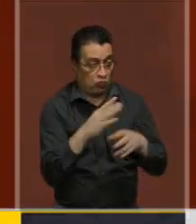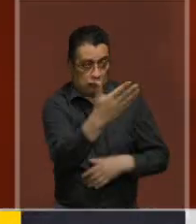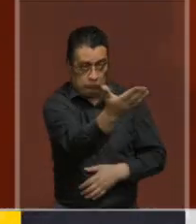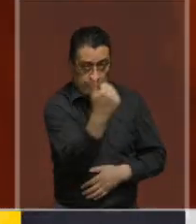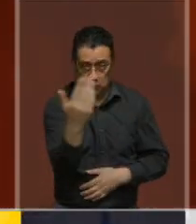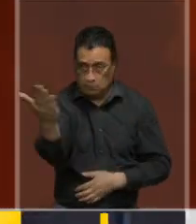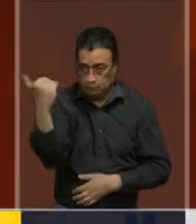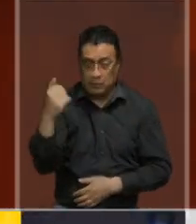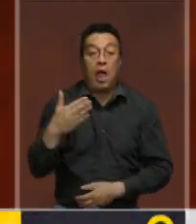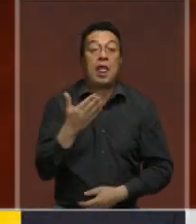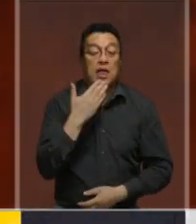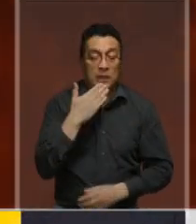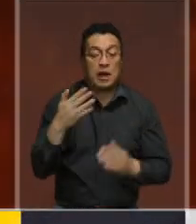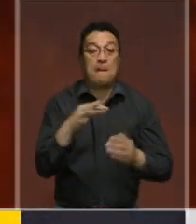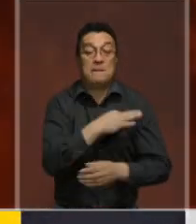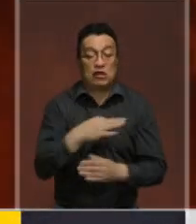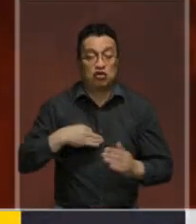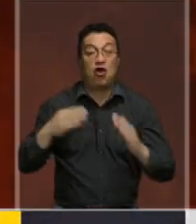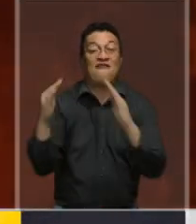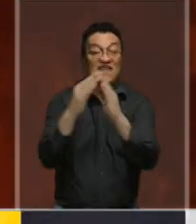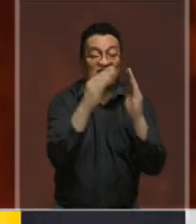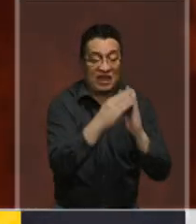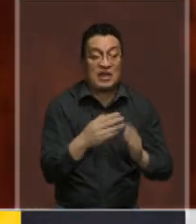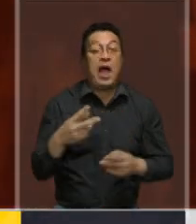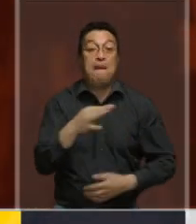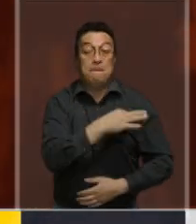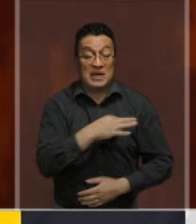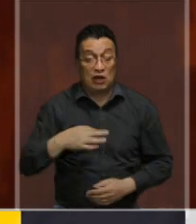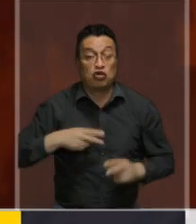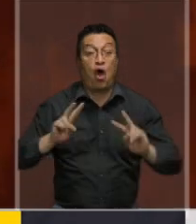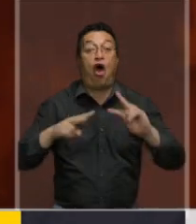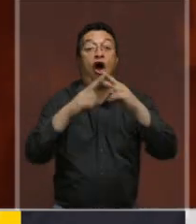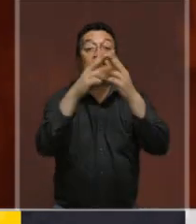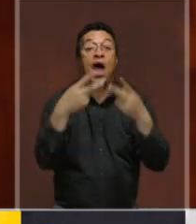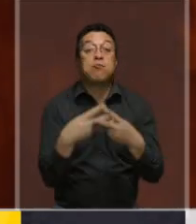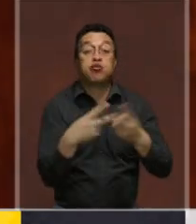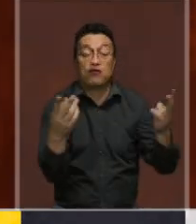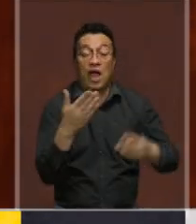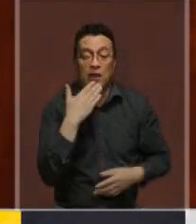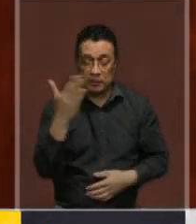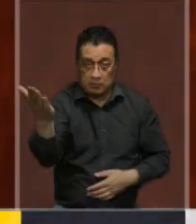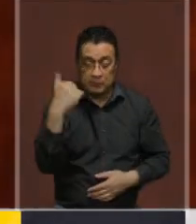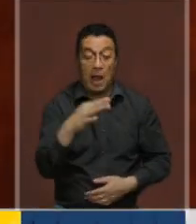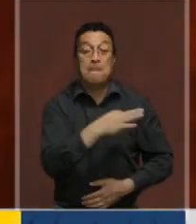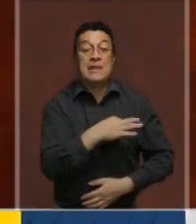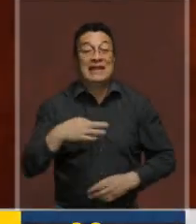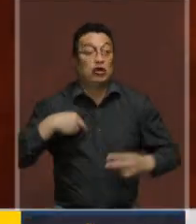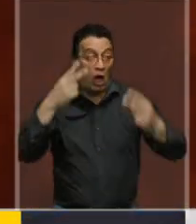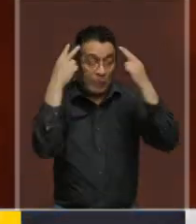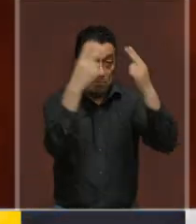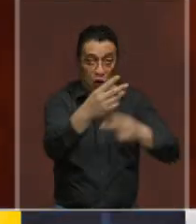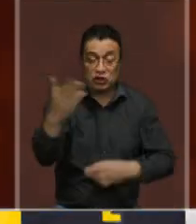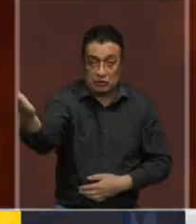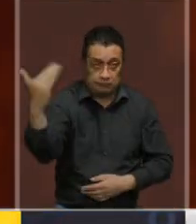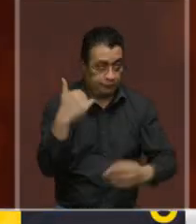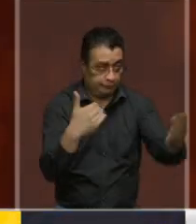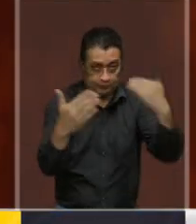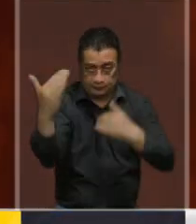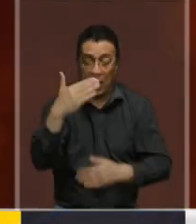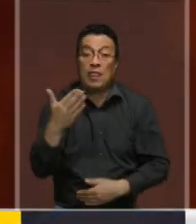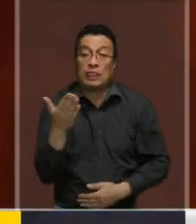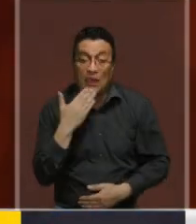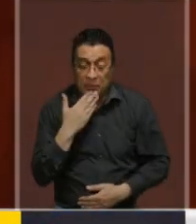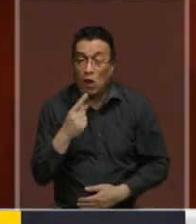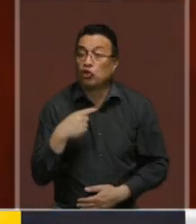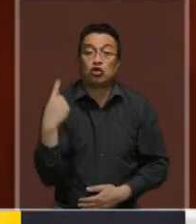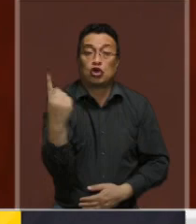ministro de Vivienda, al ministro de Obras Públicas, que ya llegó aquí a la ONEMI, el ministro de Transporte y Telecomunicaciones, o sea,